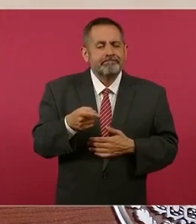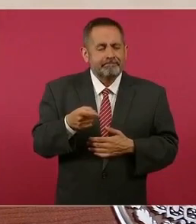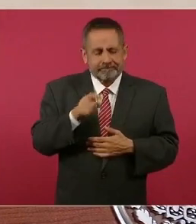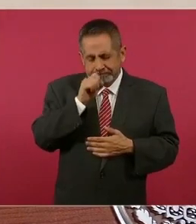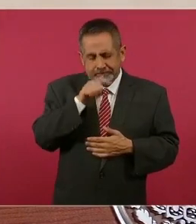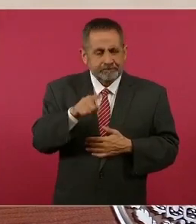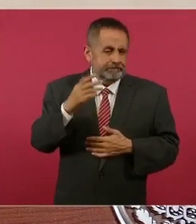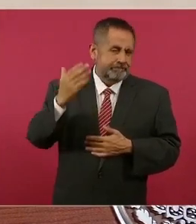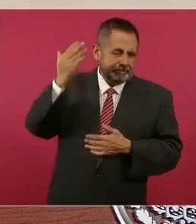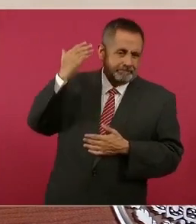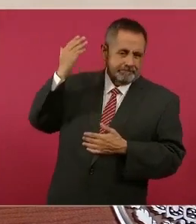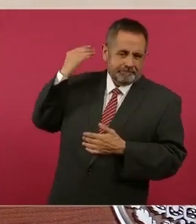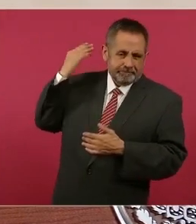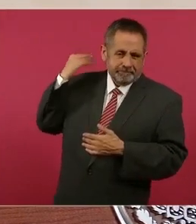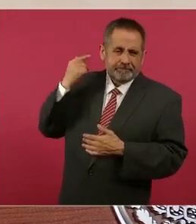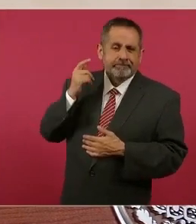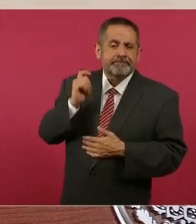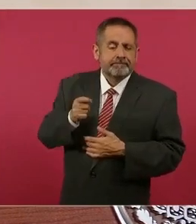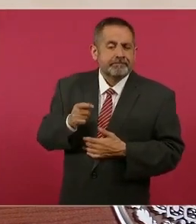antes